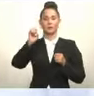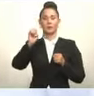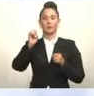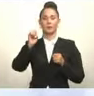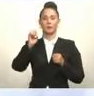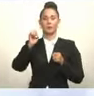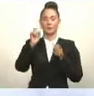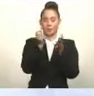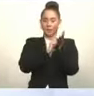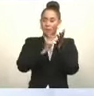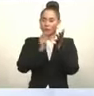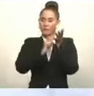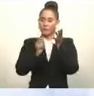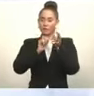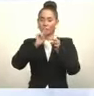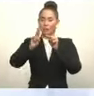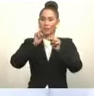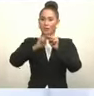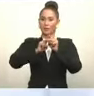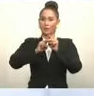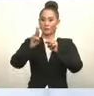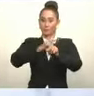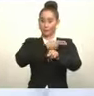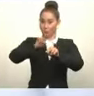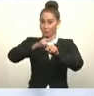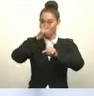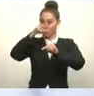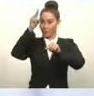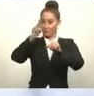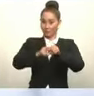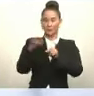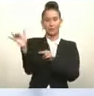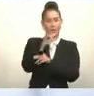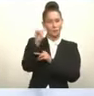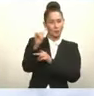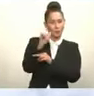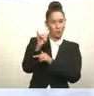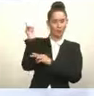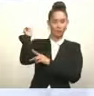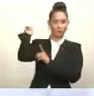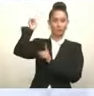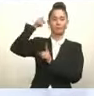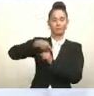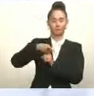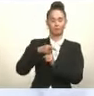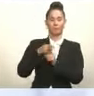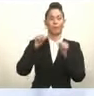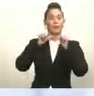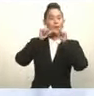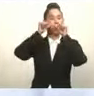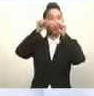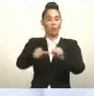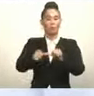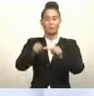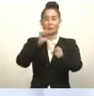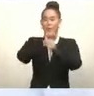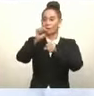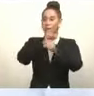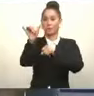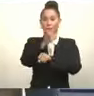la composición del himno nacional, coronado por la música de Emilio Prudhon. Vamos a hacerlo, amigos y